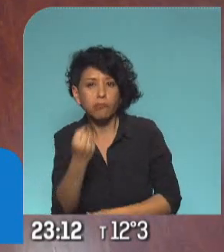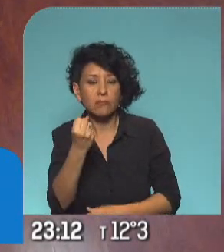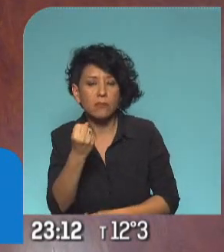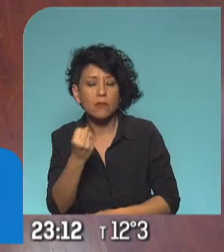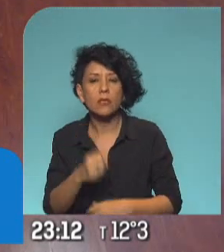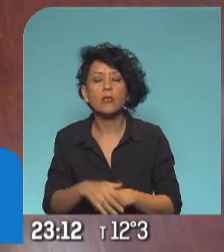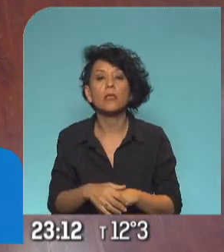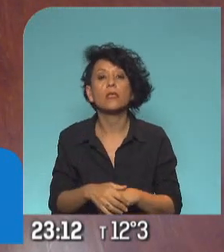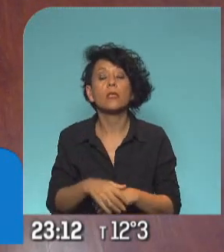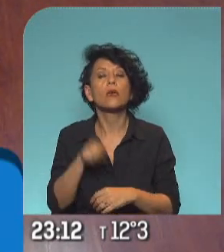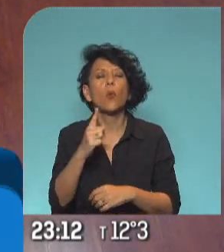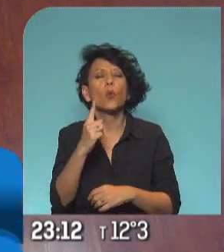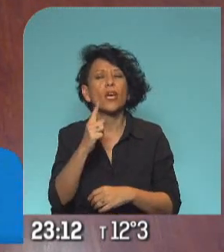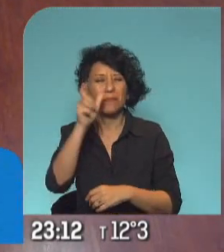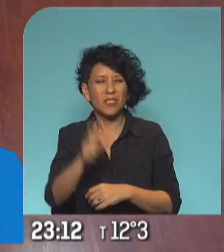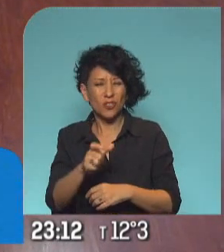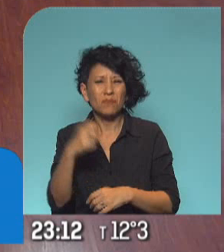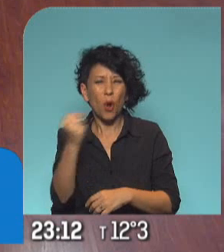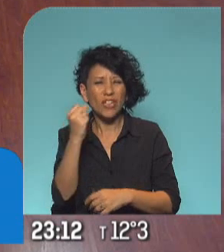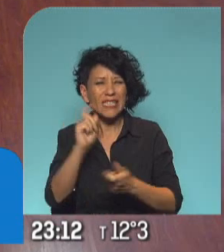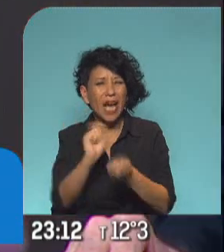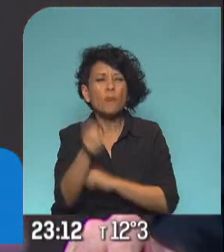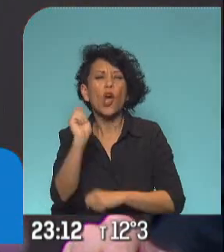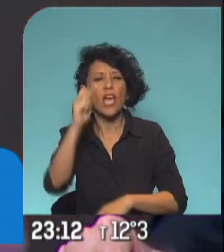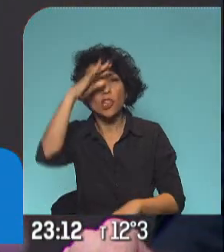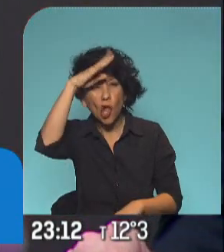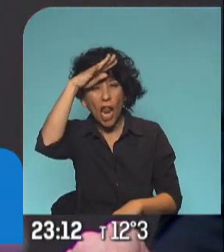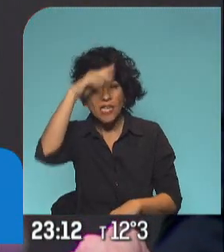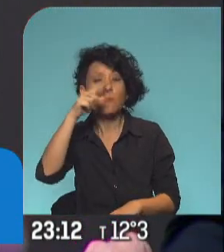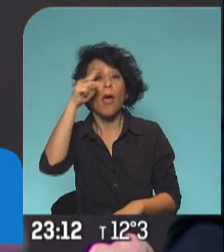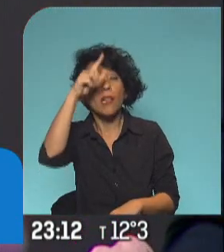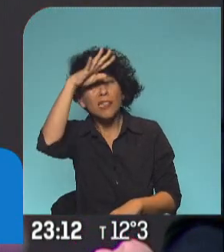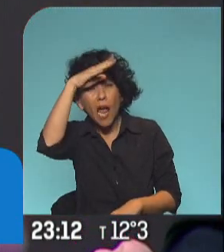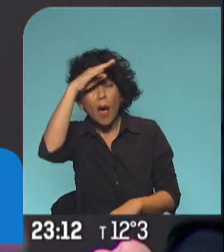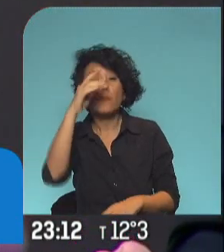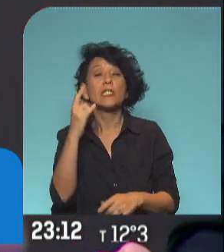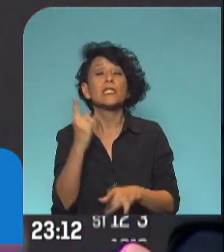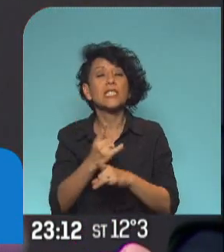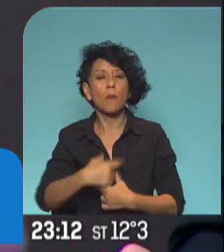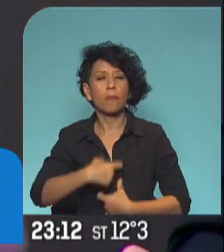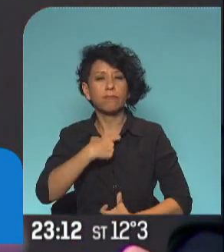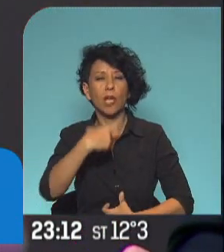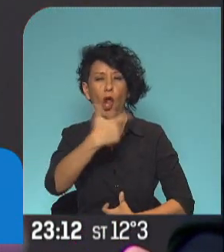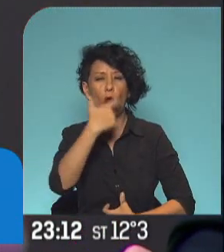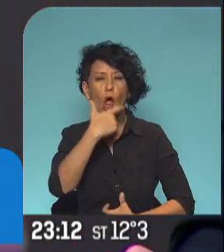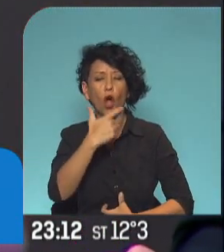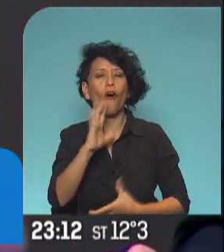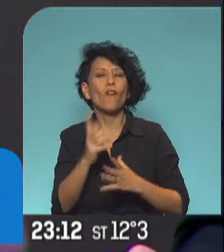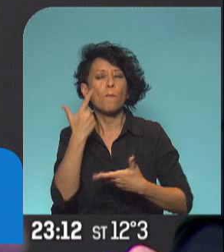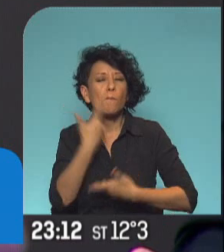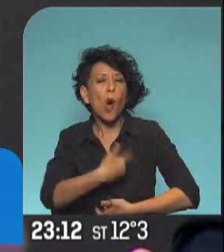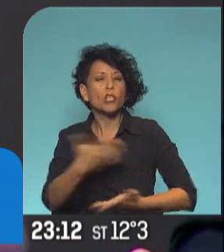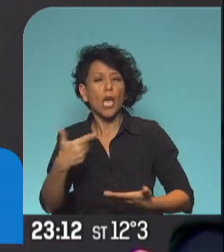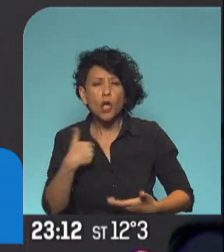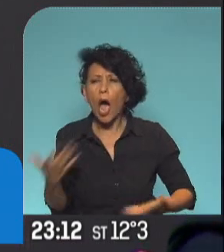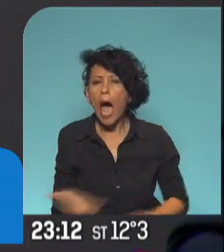ejemplo, alguien que cambió ese paradigma fue Donald Trump. Donald Trump siempre usaba corbata roja, colorada, para demostrar que era un hombre activo